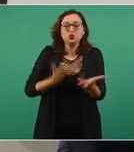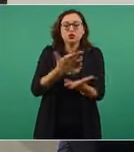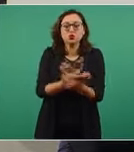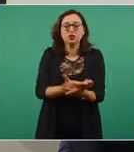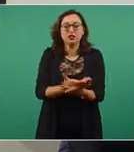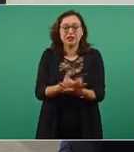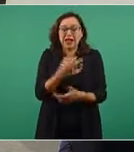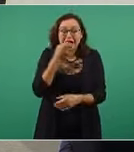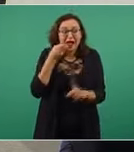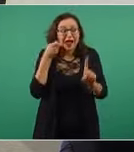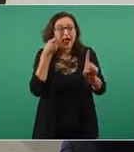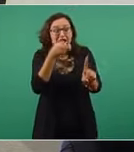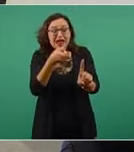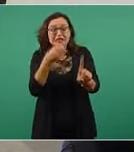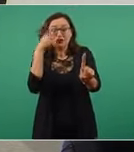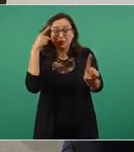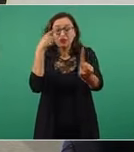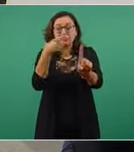promoviendo.